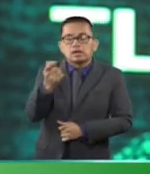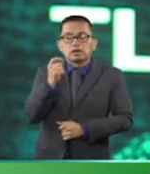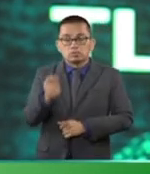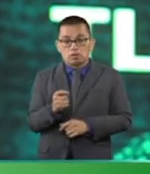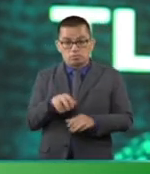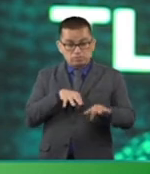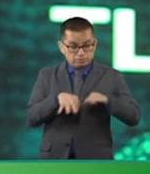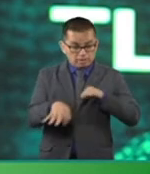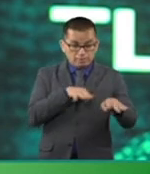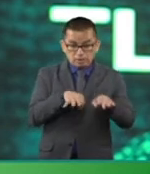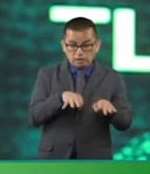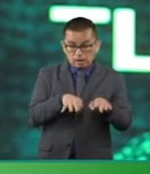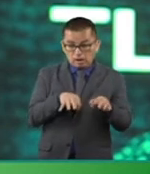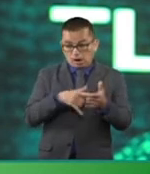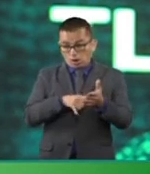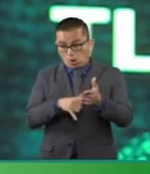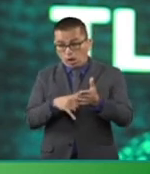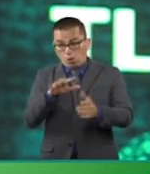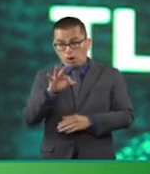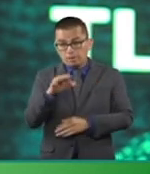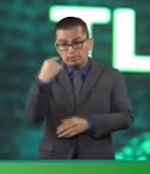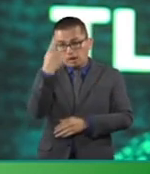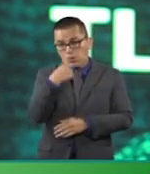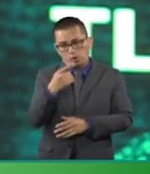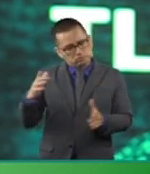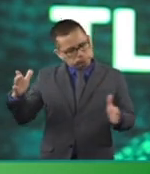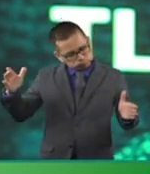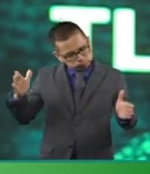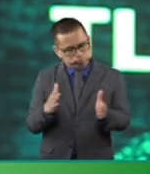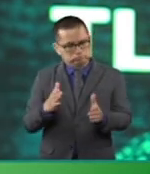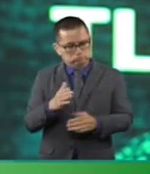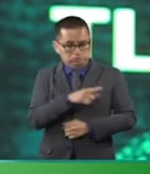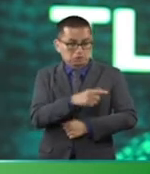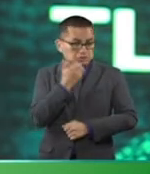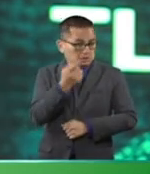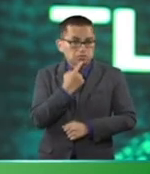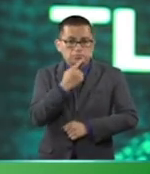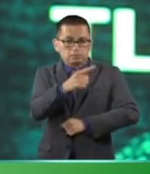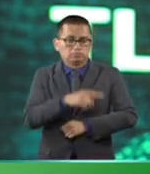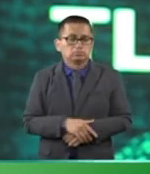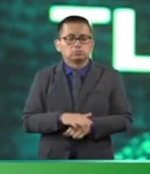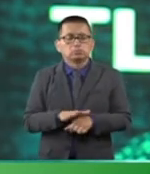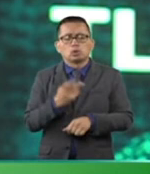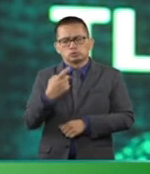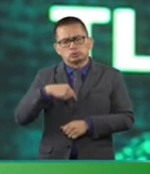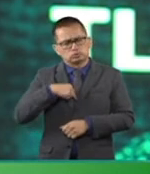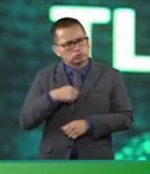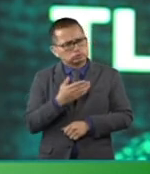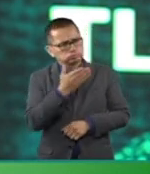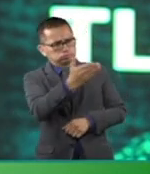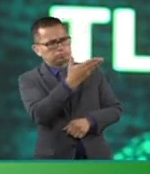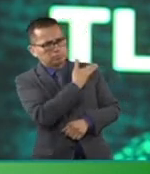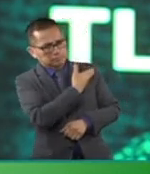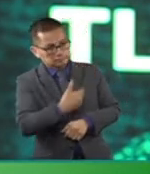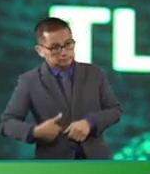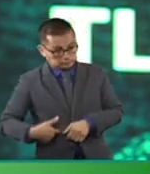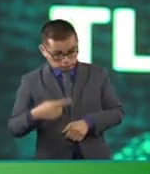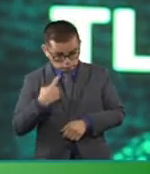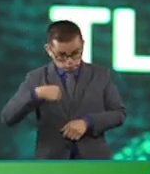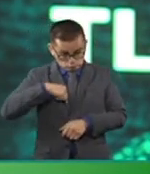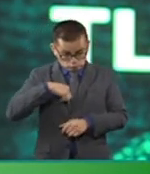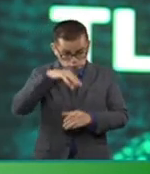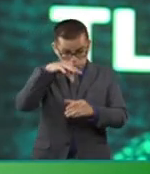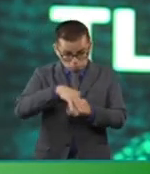horas por eso hoy le reiteramos a la presidenta de México aquí están nuestros votos para